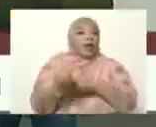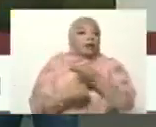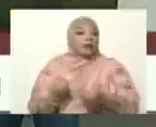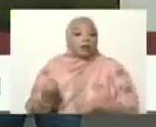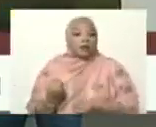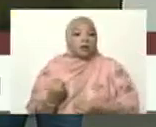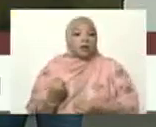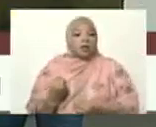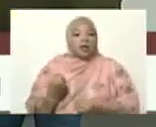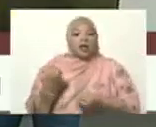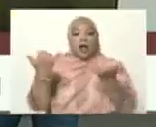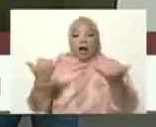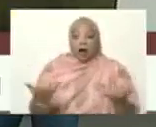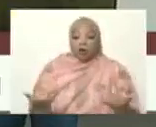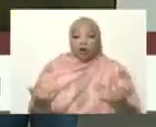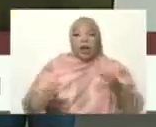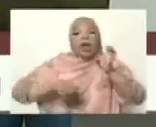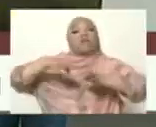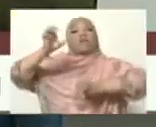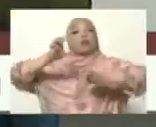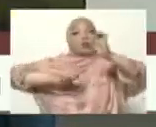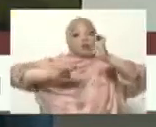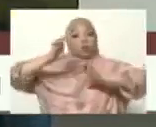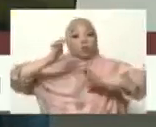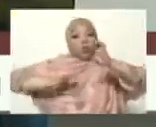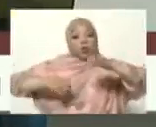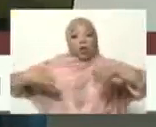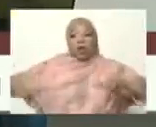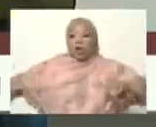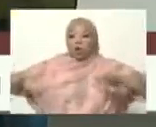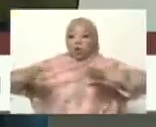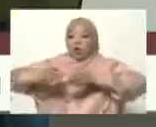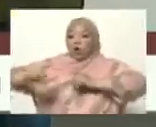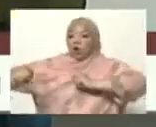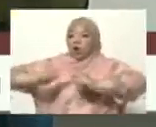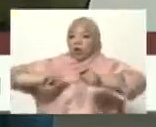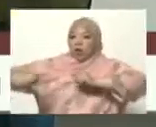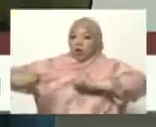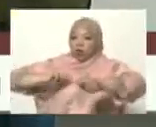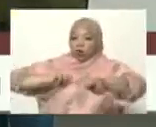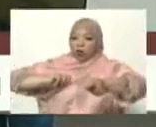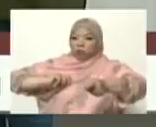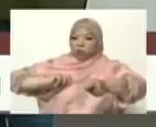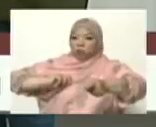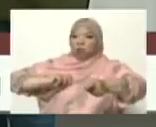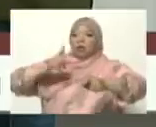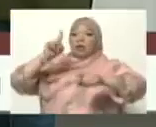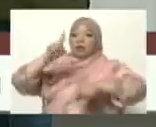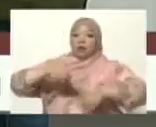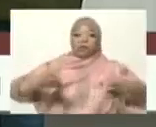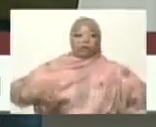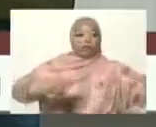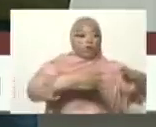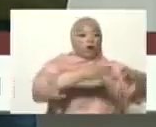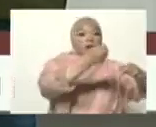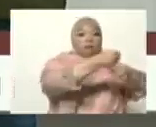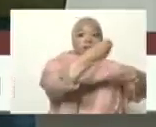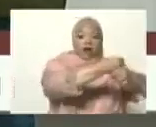de constituida pues tanto la brigada coordinadora y la brigada